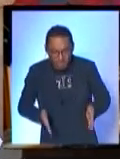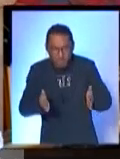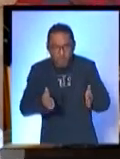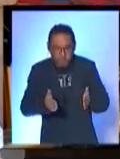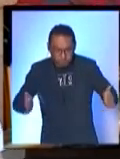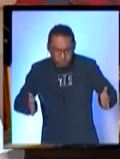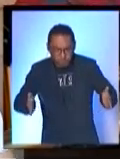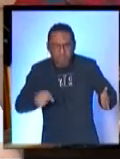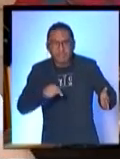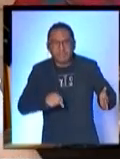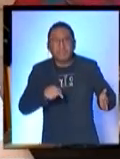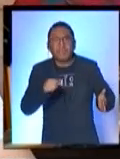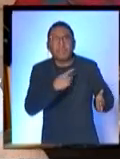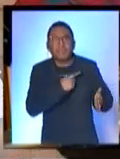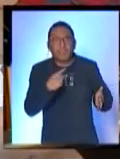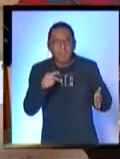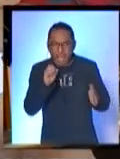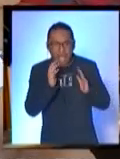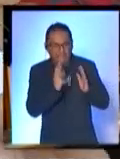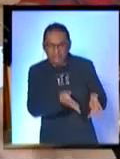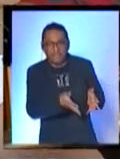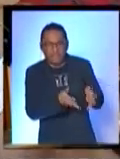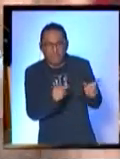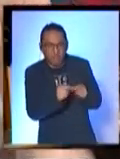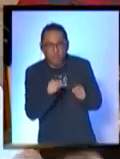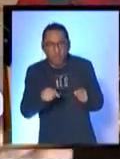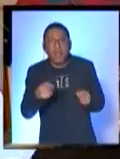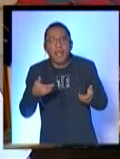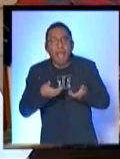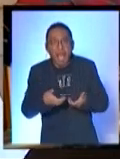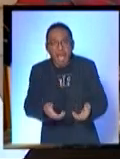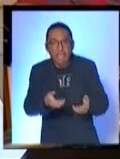anchas deberían de dejarla como es, porque esta es una avenida